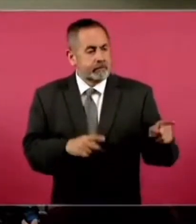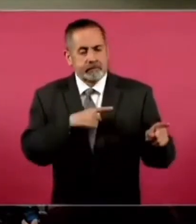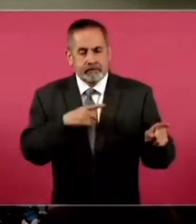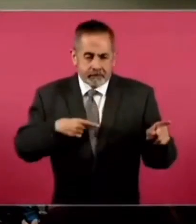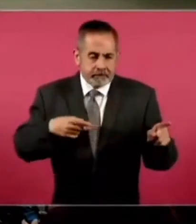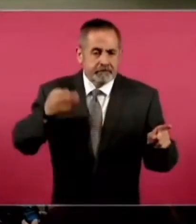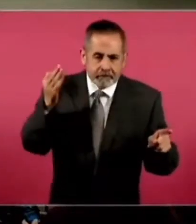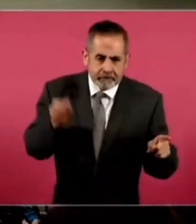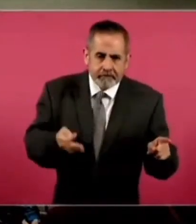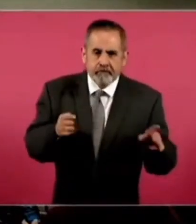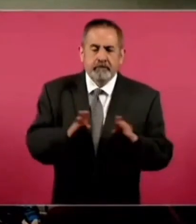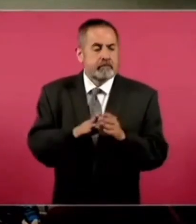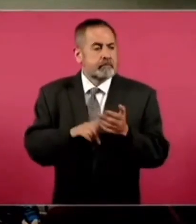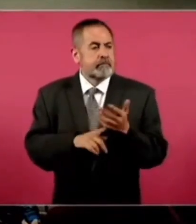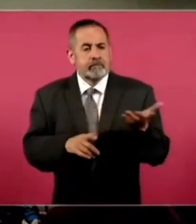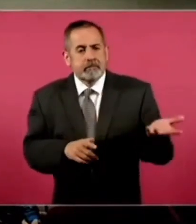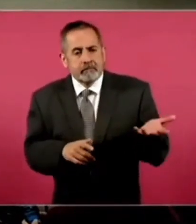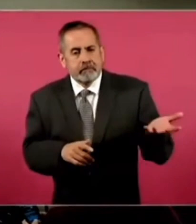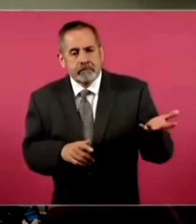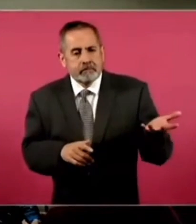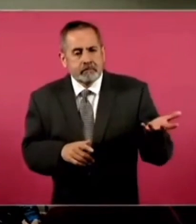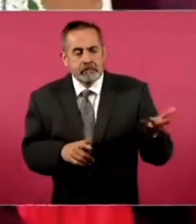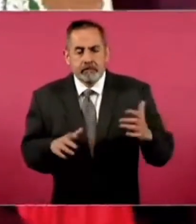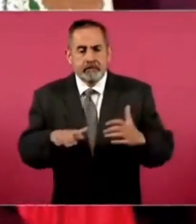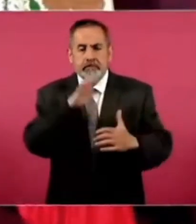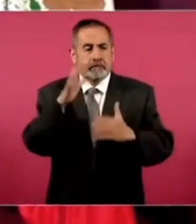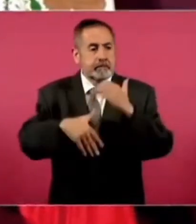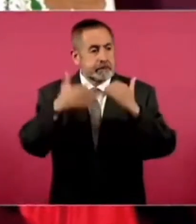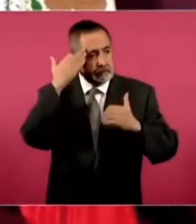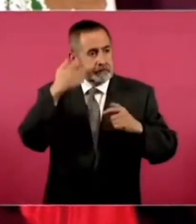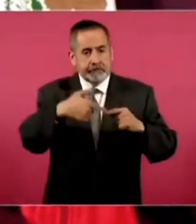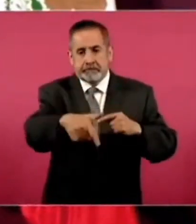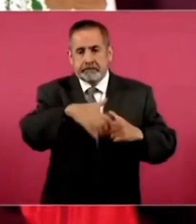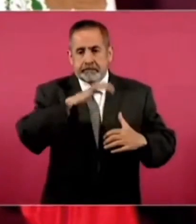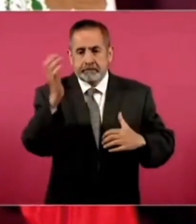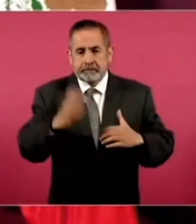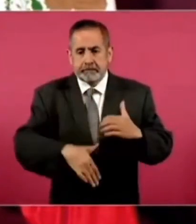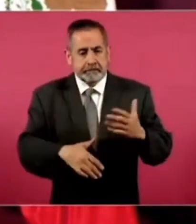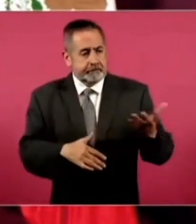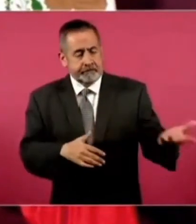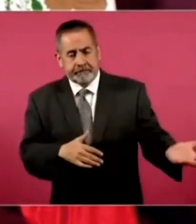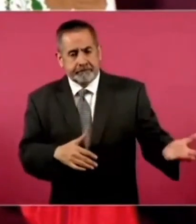aceptar que ya termina su ciclo